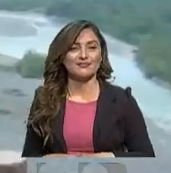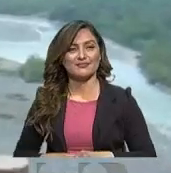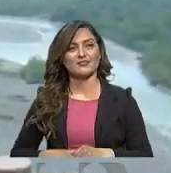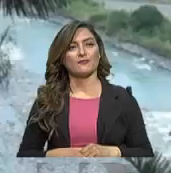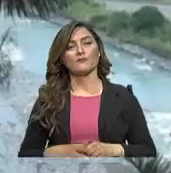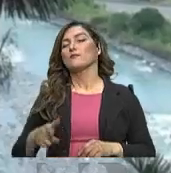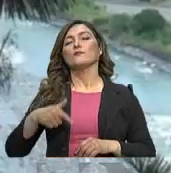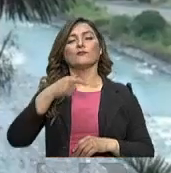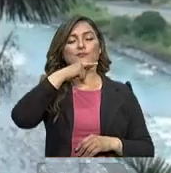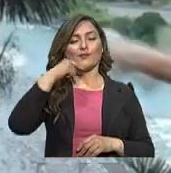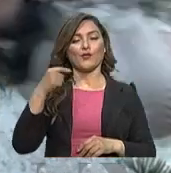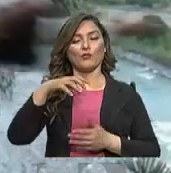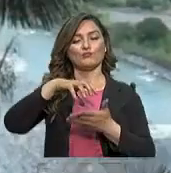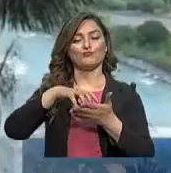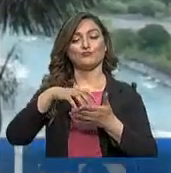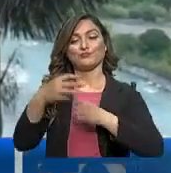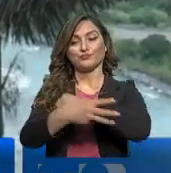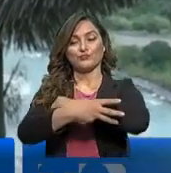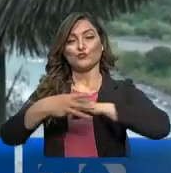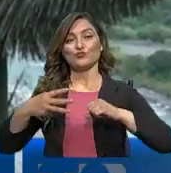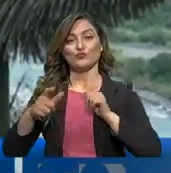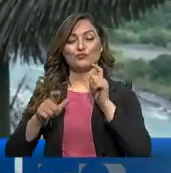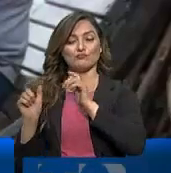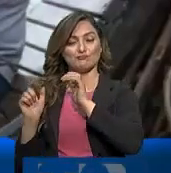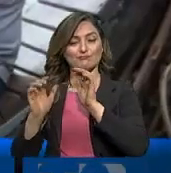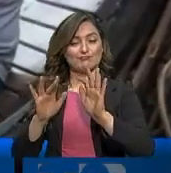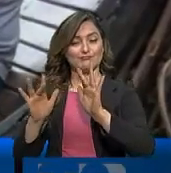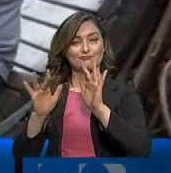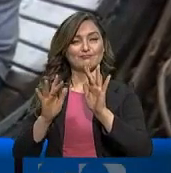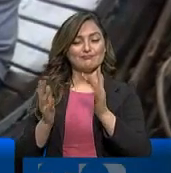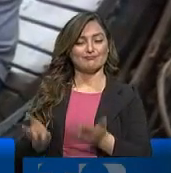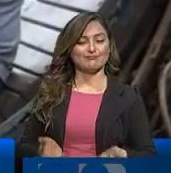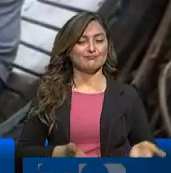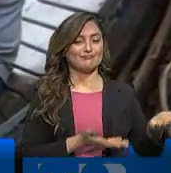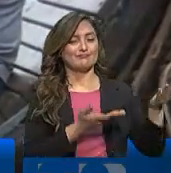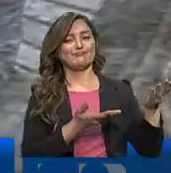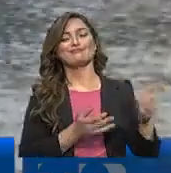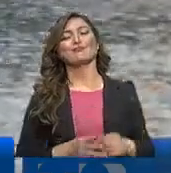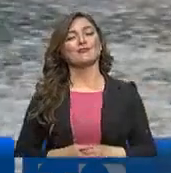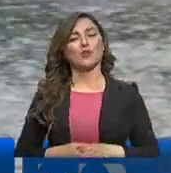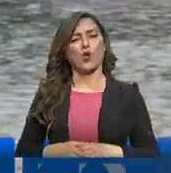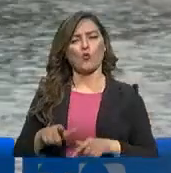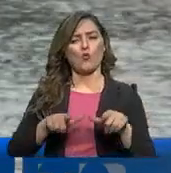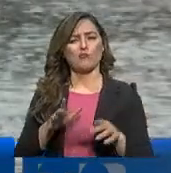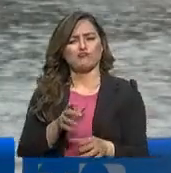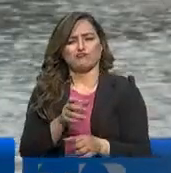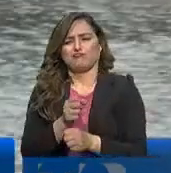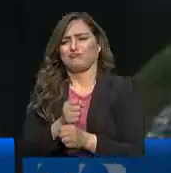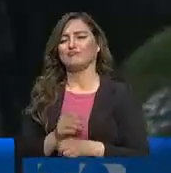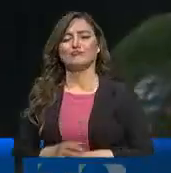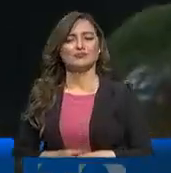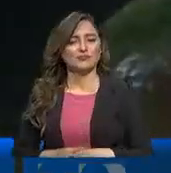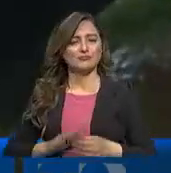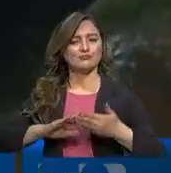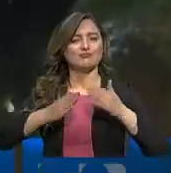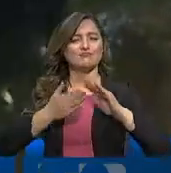Este próximo feriado, la provincia de Pastaza se apresta a recibir a decenas de turistas, convirtiéndose en un destino bioseguro, por lo que el turismo